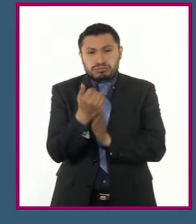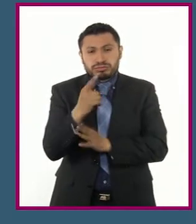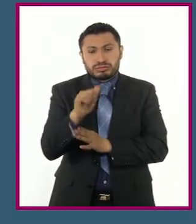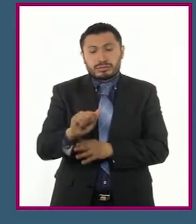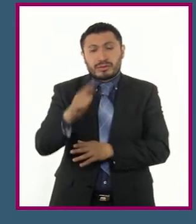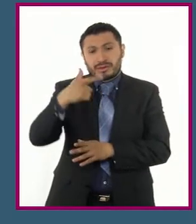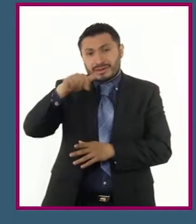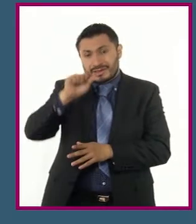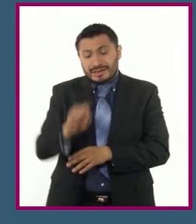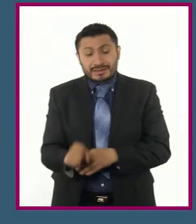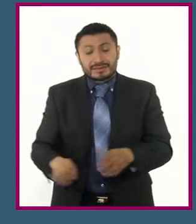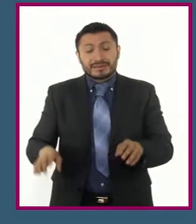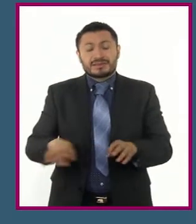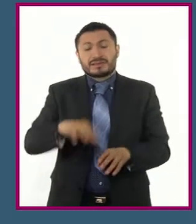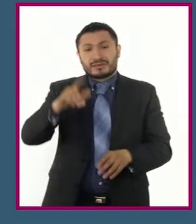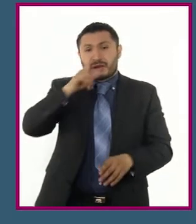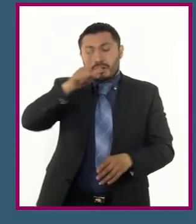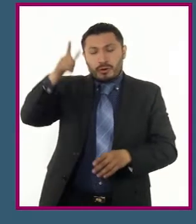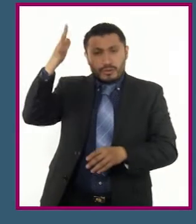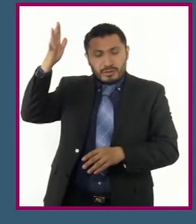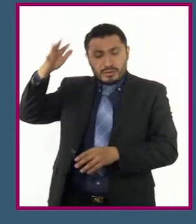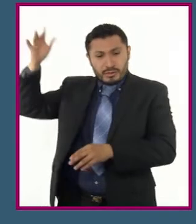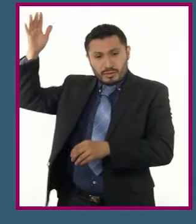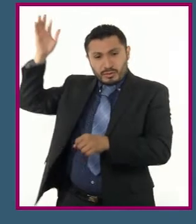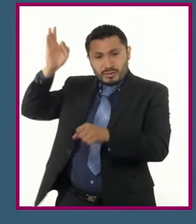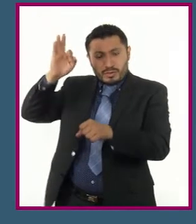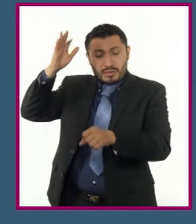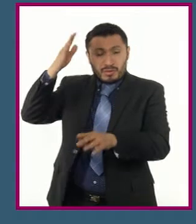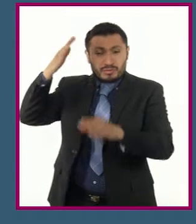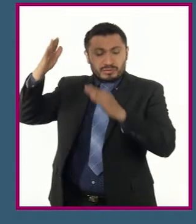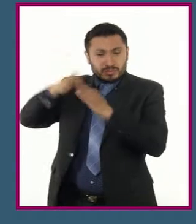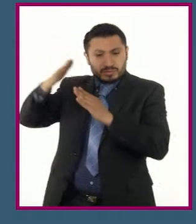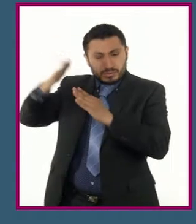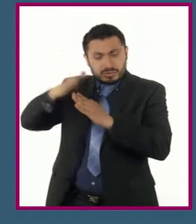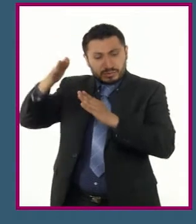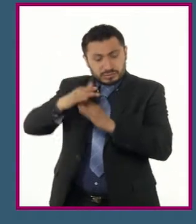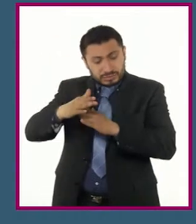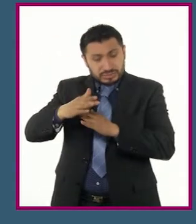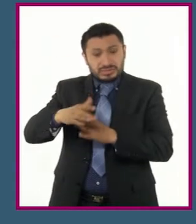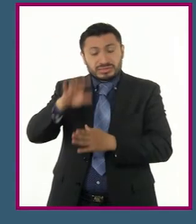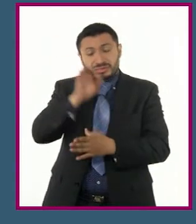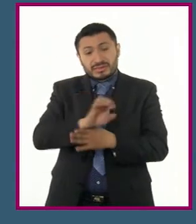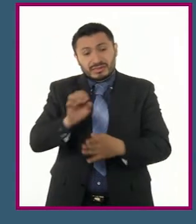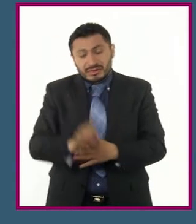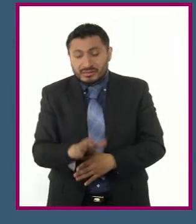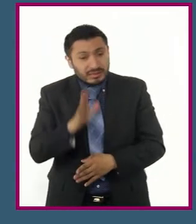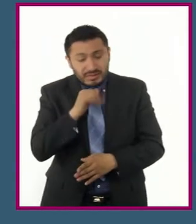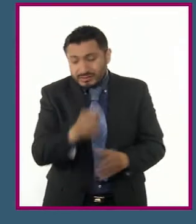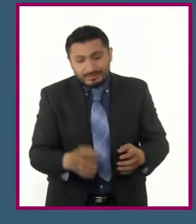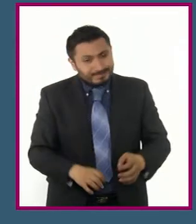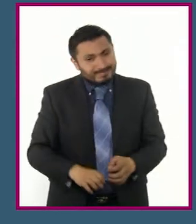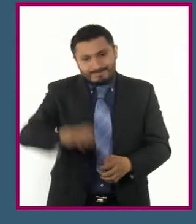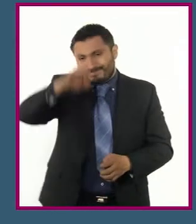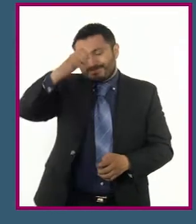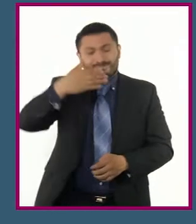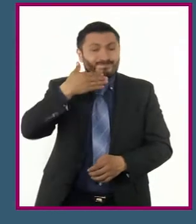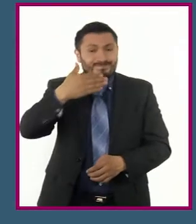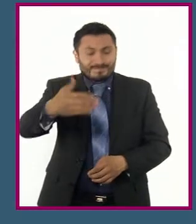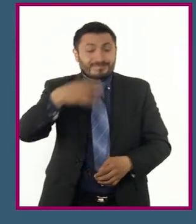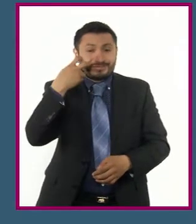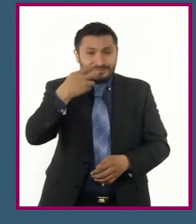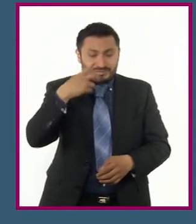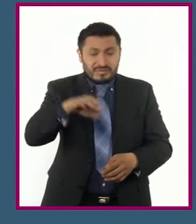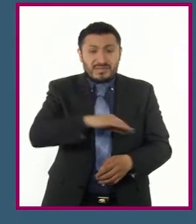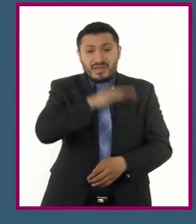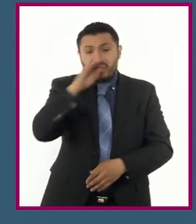que obstruyen el paso de la luz a las plantas del fondo de estos, por lo que se impide el proceso fotosintético y en consecuencia se provoca